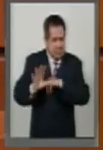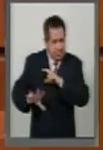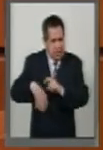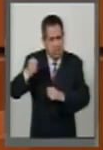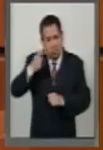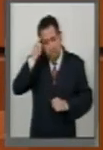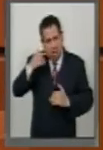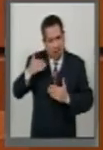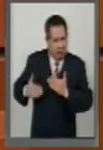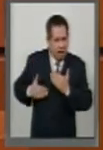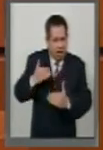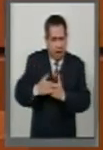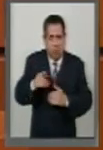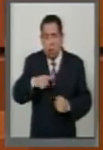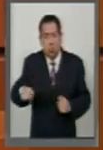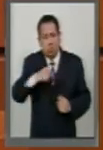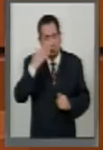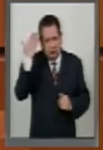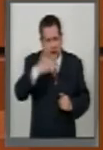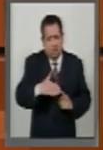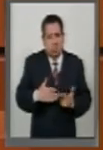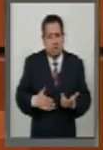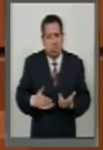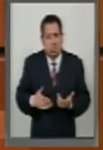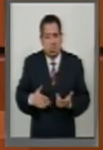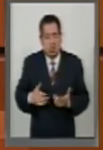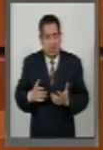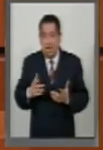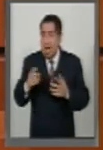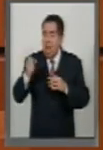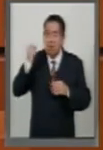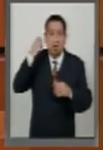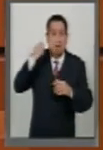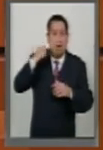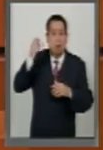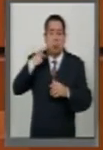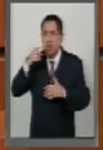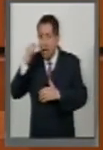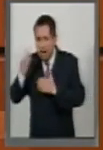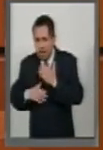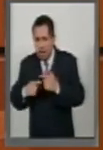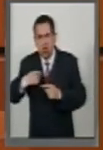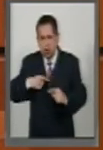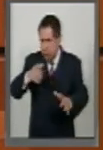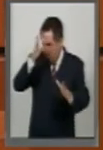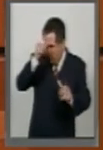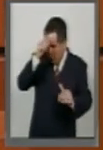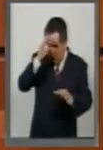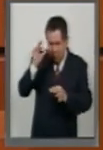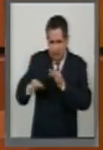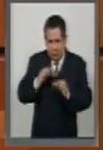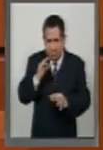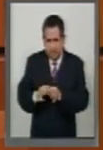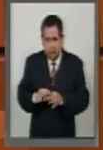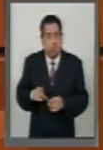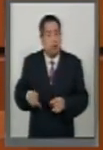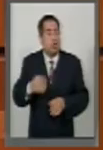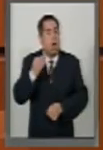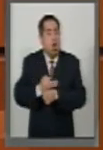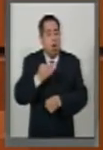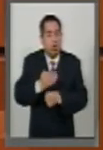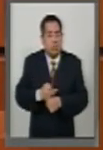avanzar. Ustedes saben que cuando se acaban las campañas yo soy una mujer de acuerdos. Pero en este